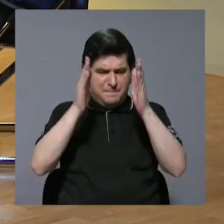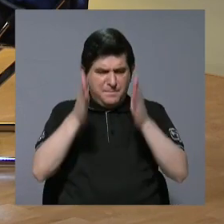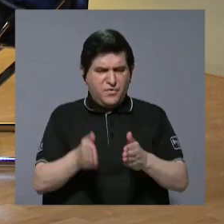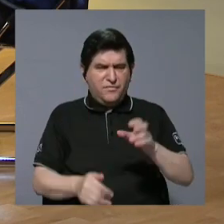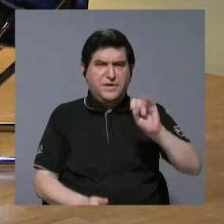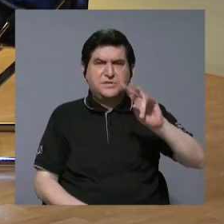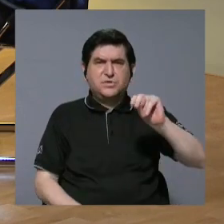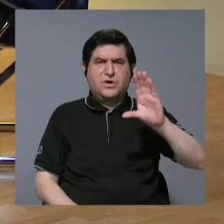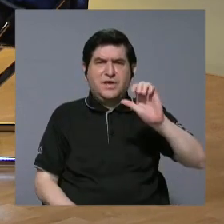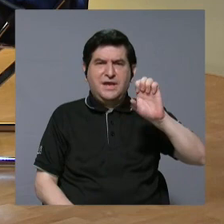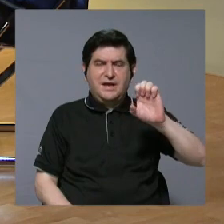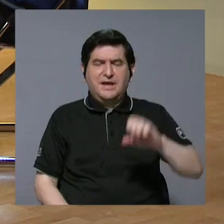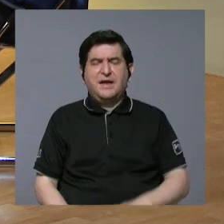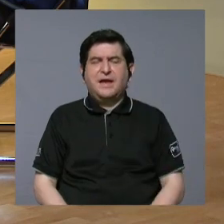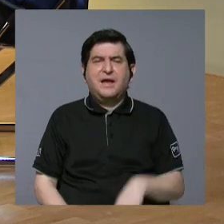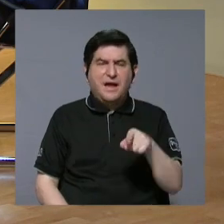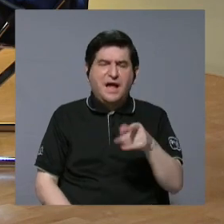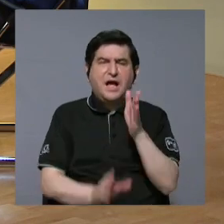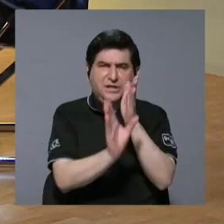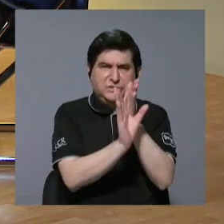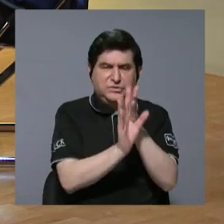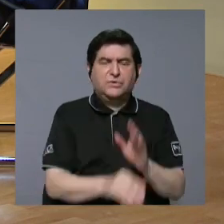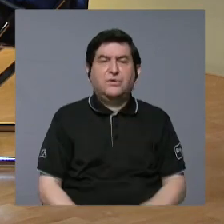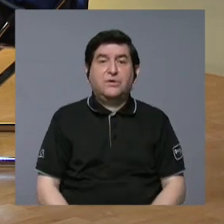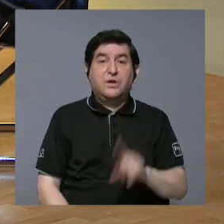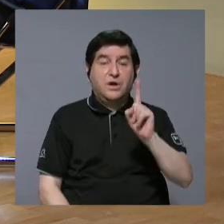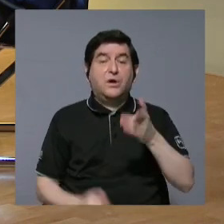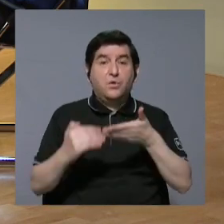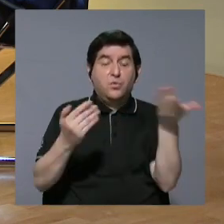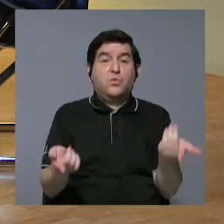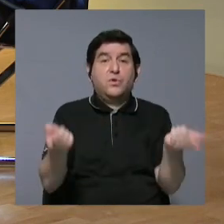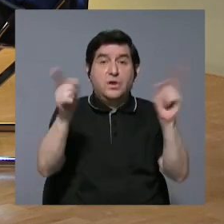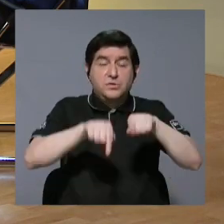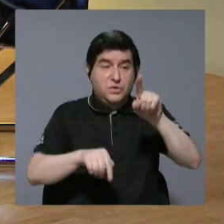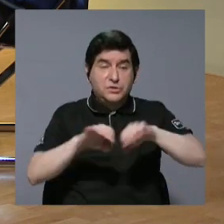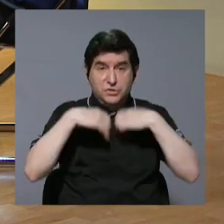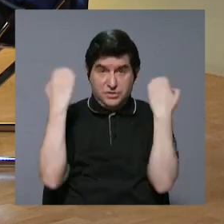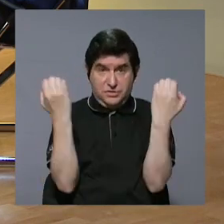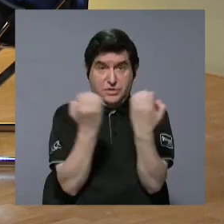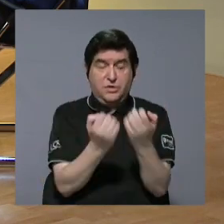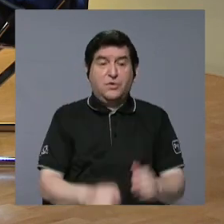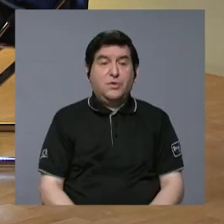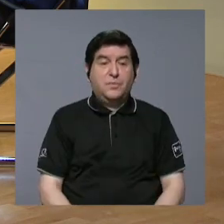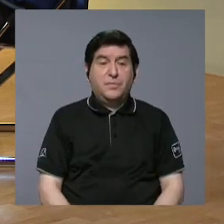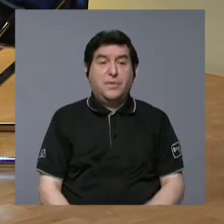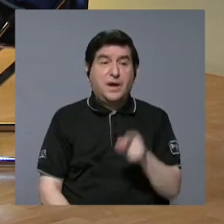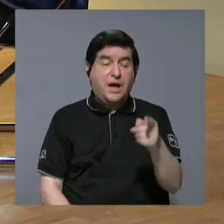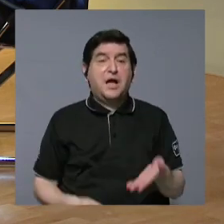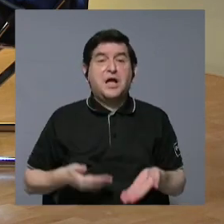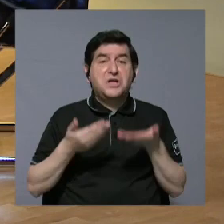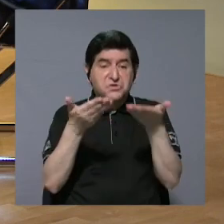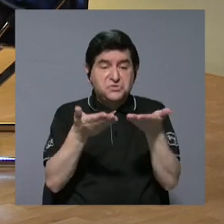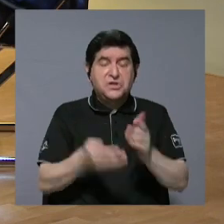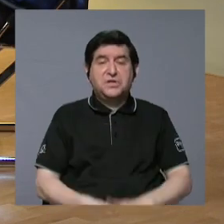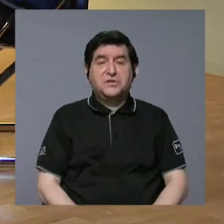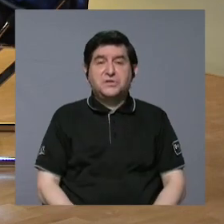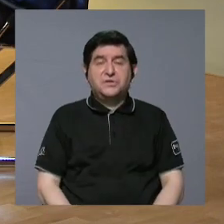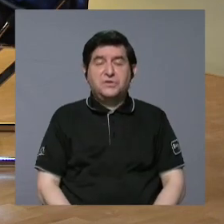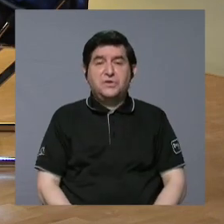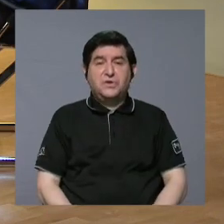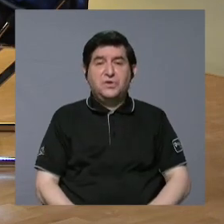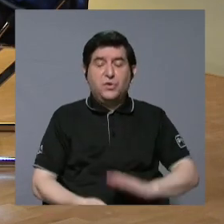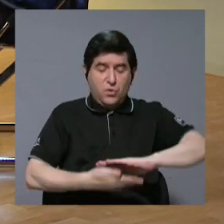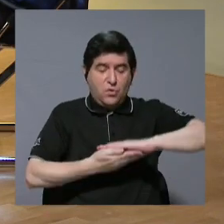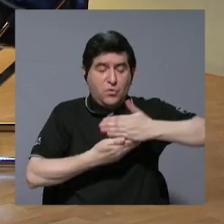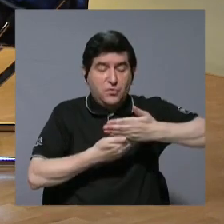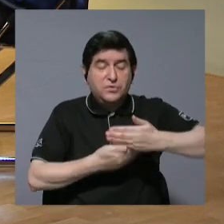les diera un poco de psicología, y creo que una de las cosas que ocurrió con esa selección es que les dieron computadoras y a los jugadores